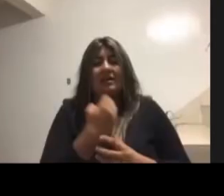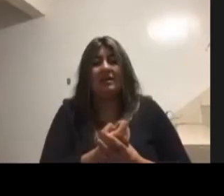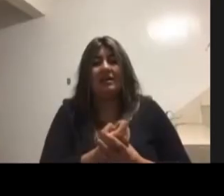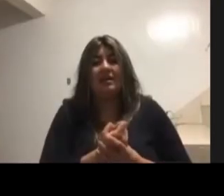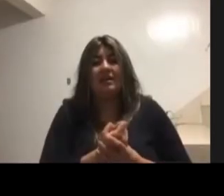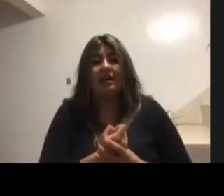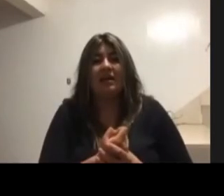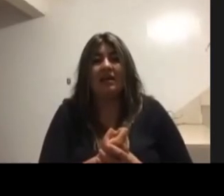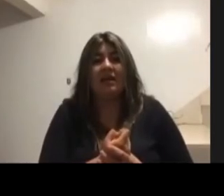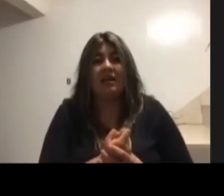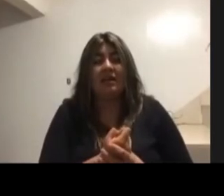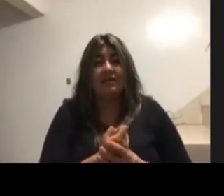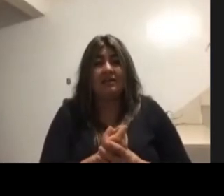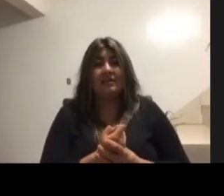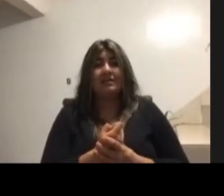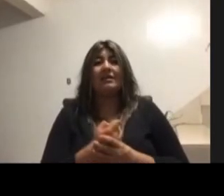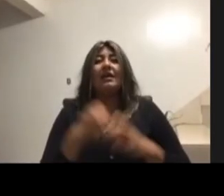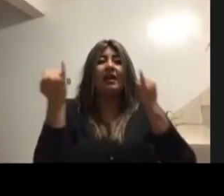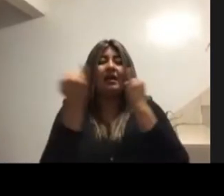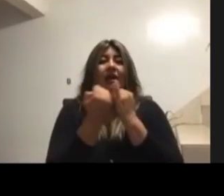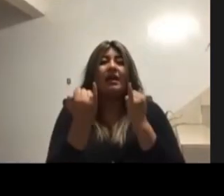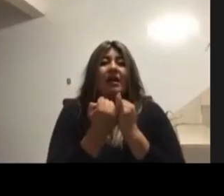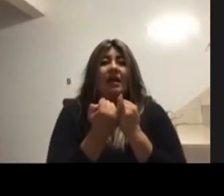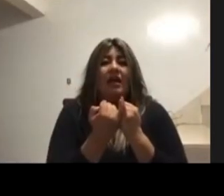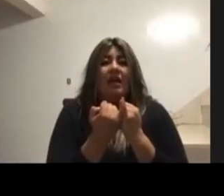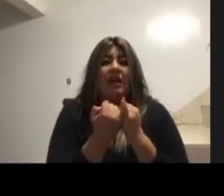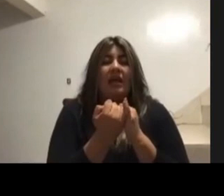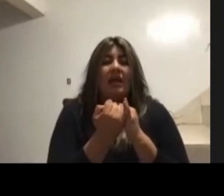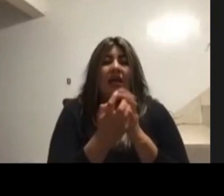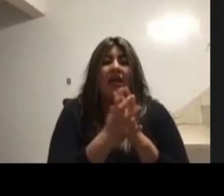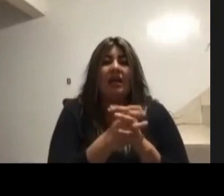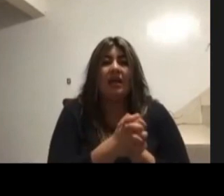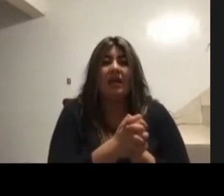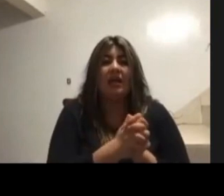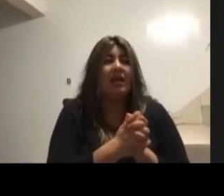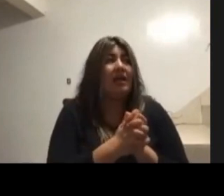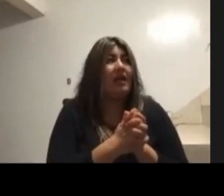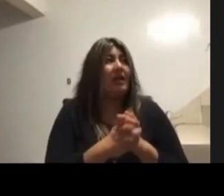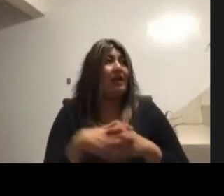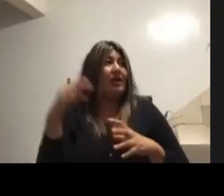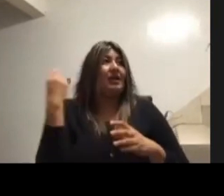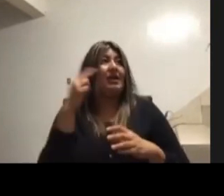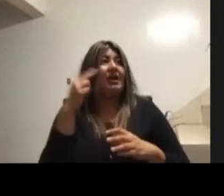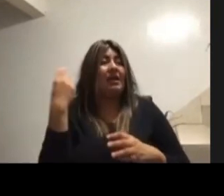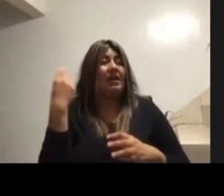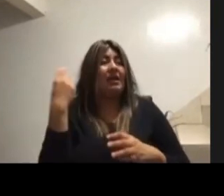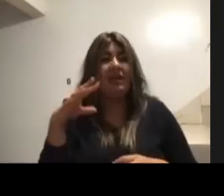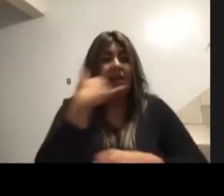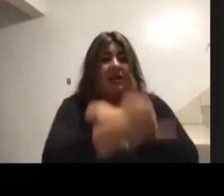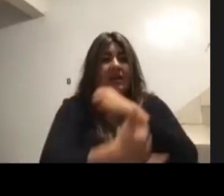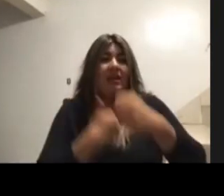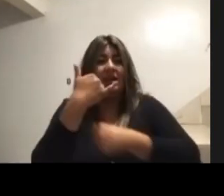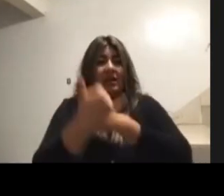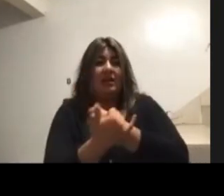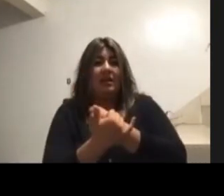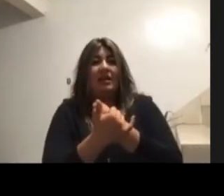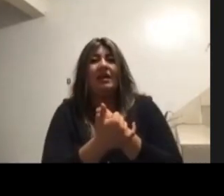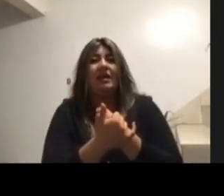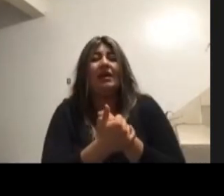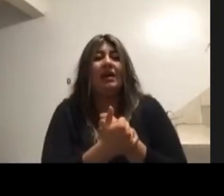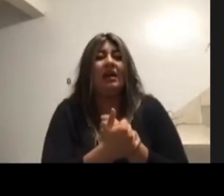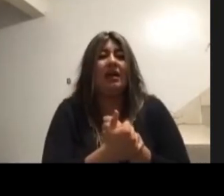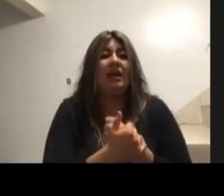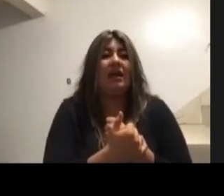también, adecuar las especificidades que requiera, hacer los ajustes curriculares, sino que sea la propia diversidad un